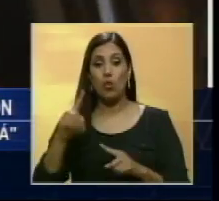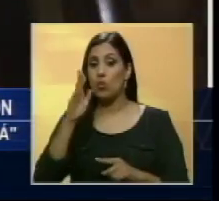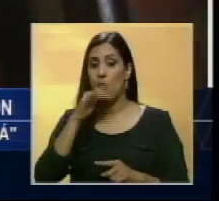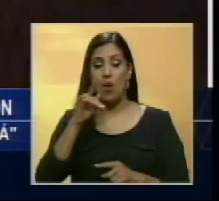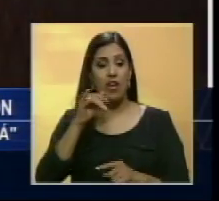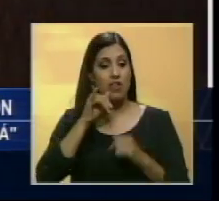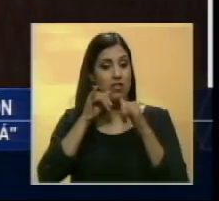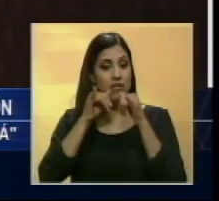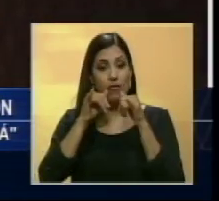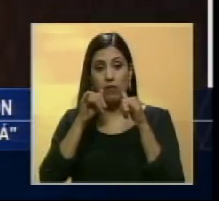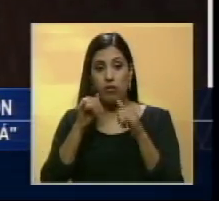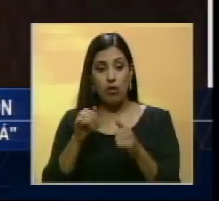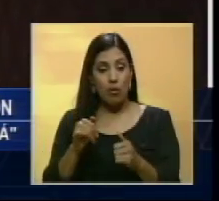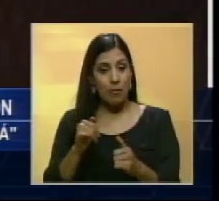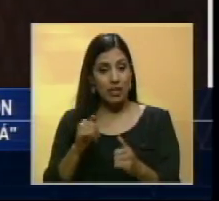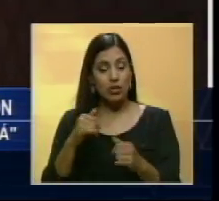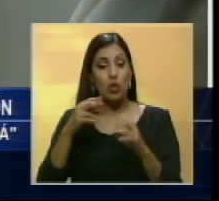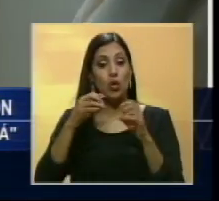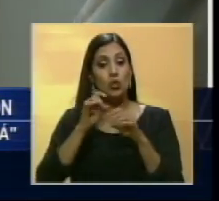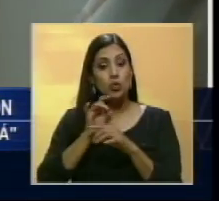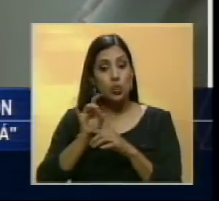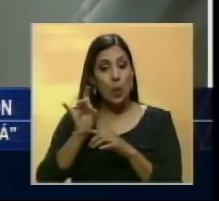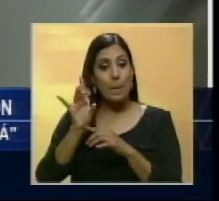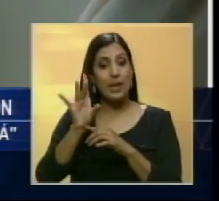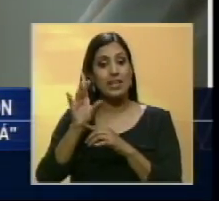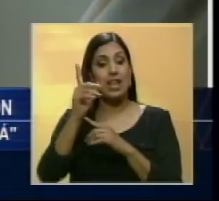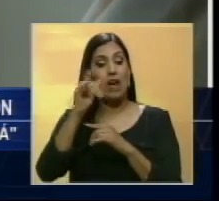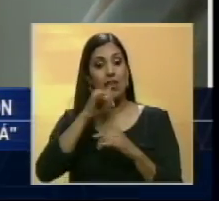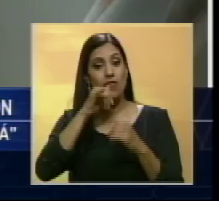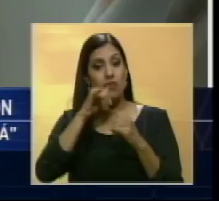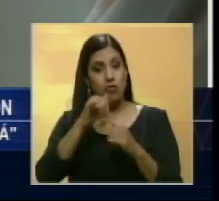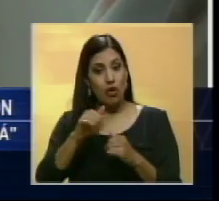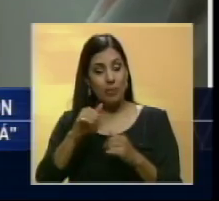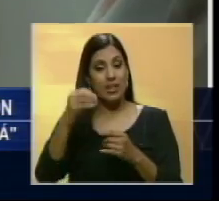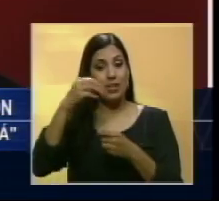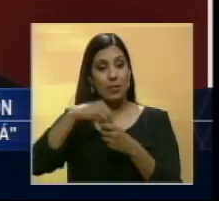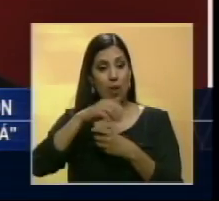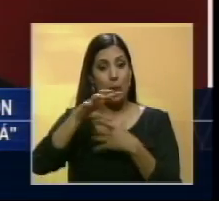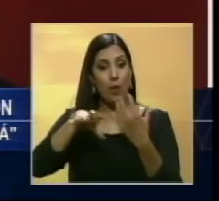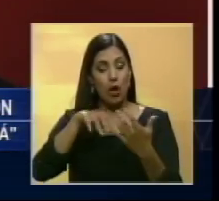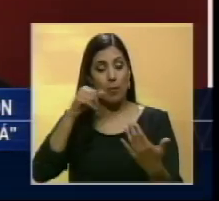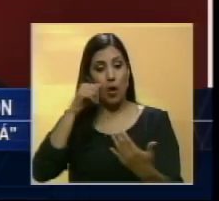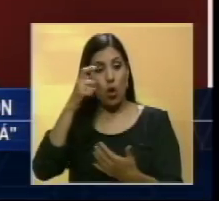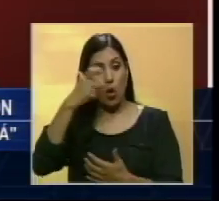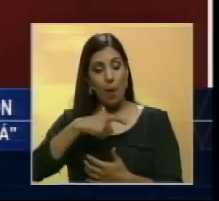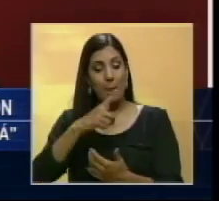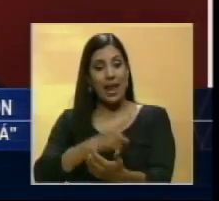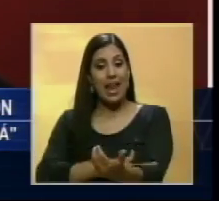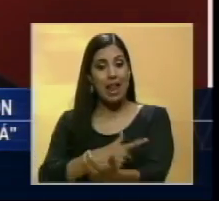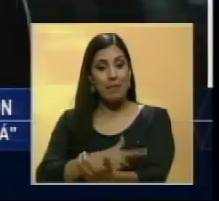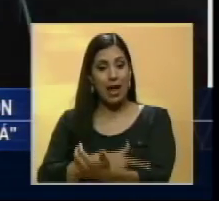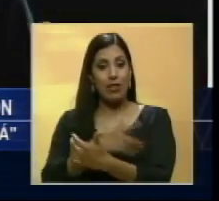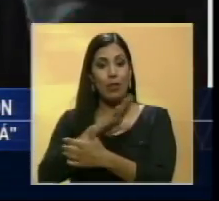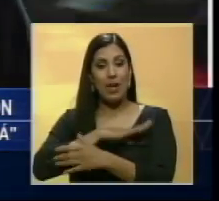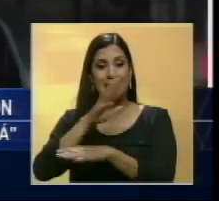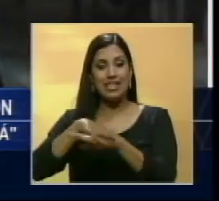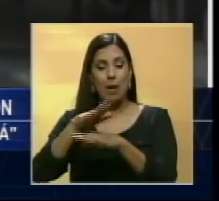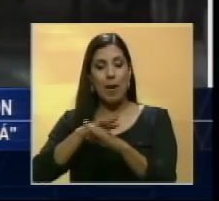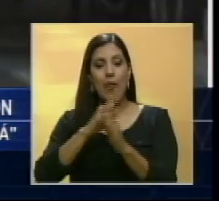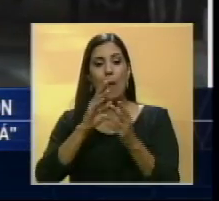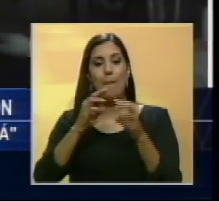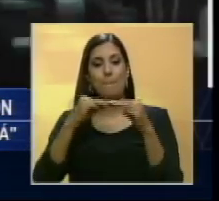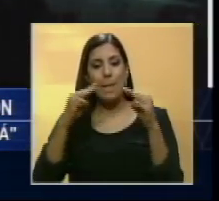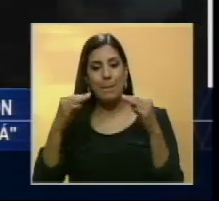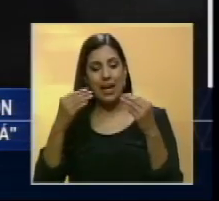mencionan expresamente la suspensión, se debe a la noticia de la implicación de Pedro y su hermano Agustín en los llamados papeles